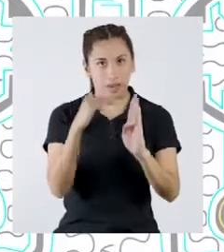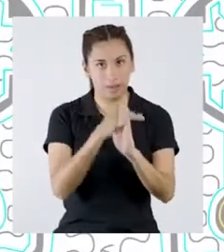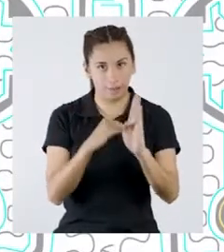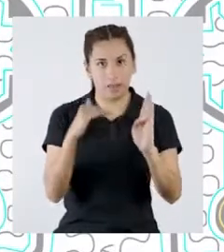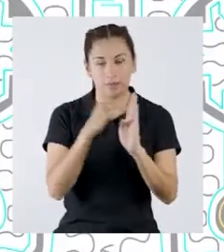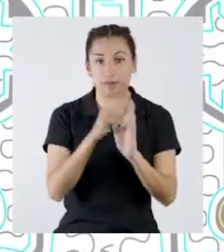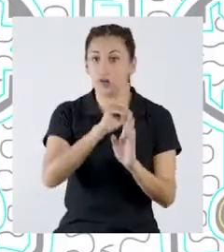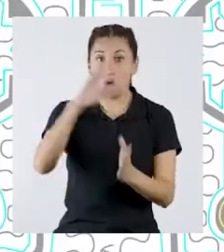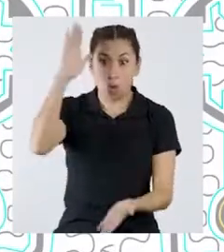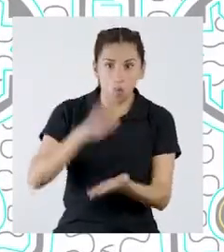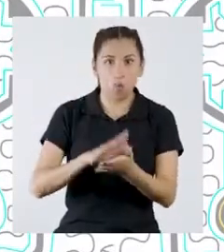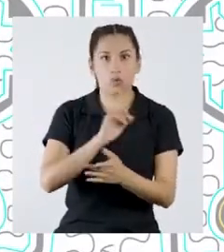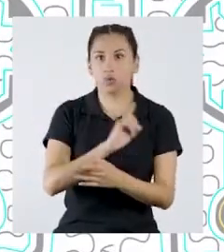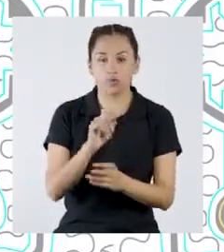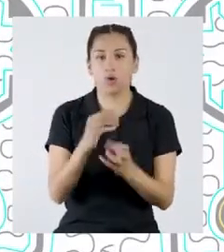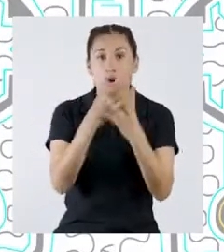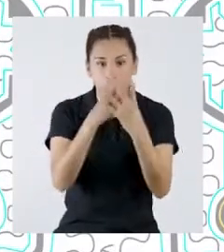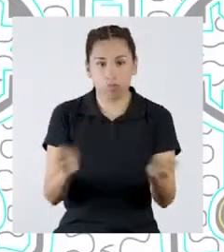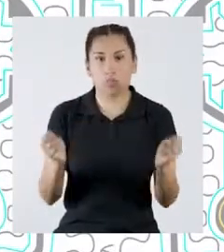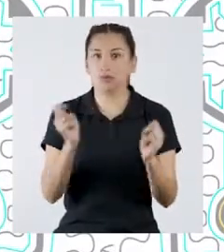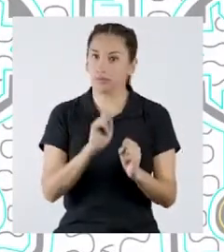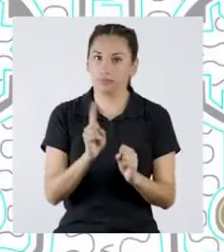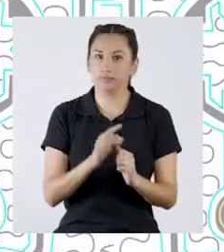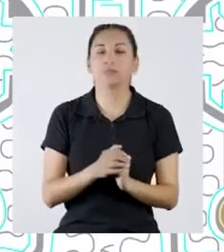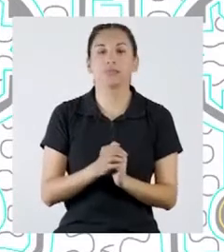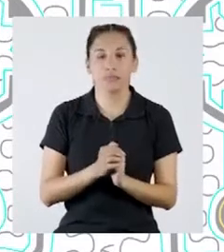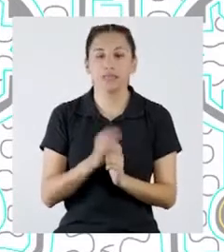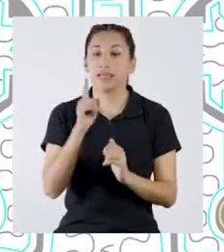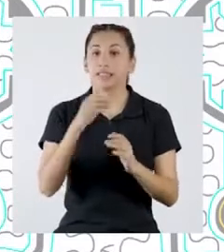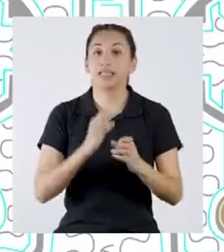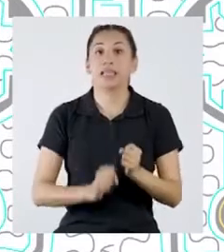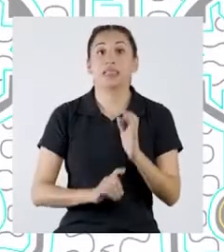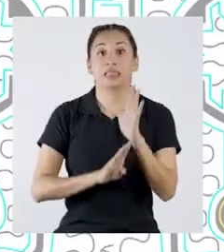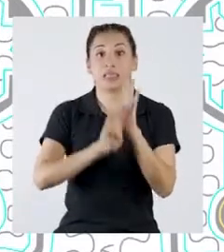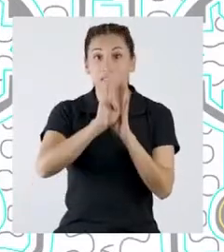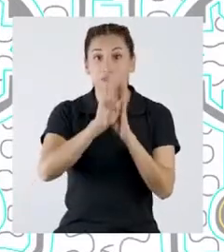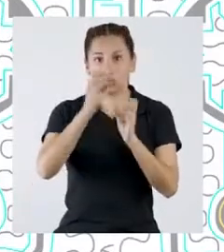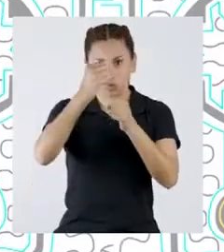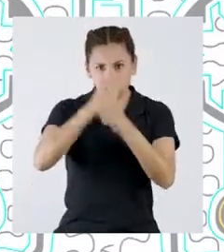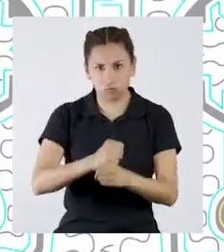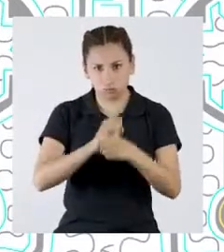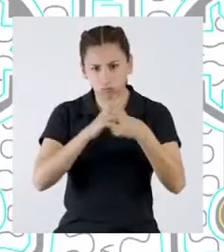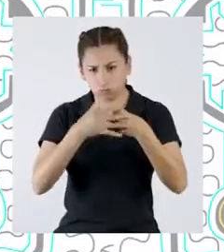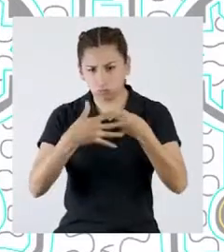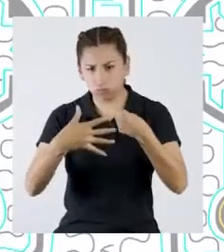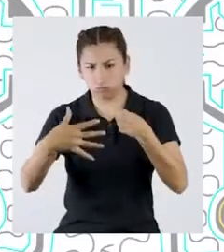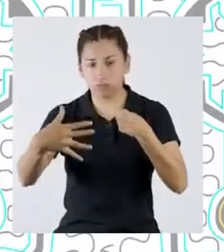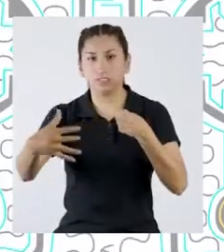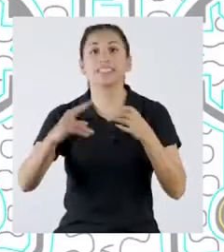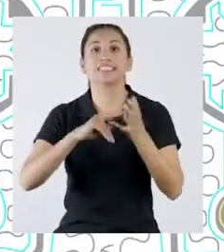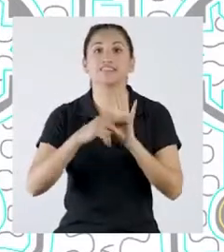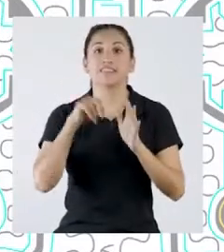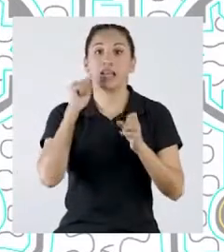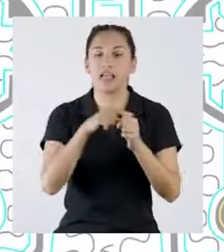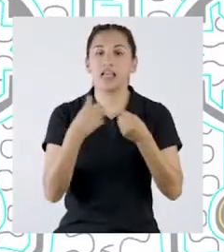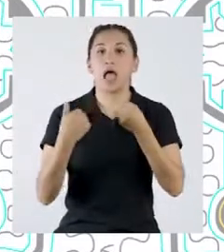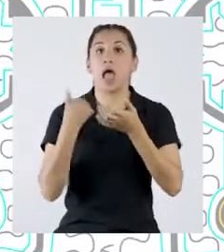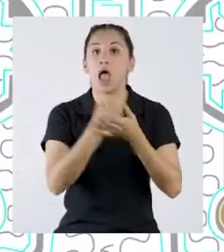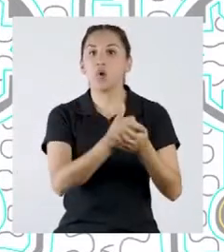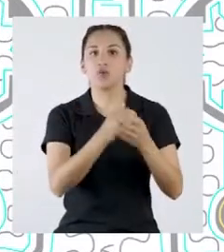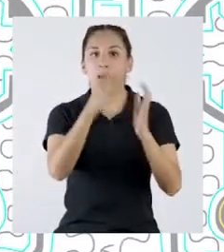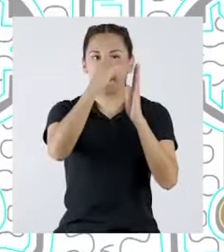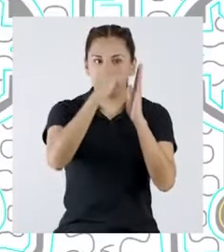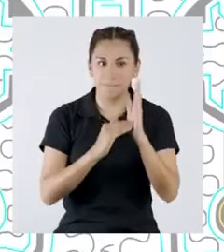recursos naturales para que no se agoten o se extingan. El desarrollo sostenible es una excelente alternativa que nos permite reducir